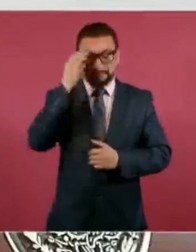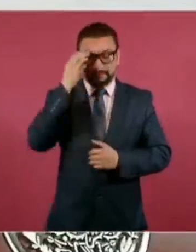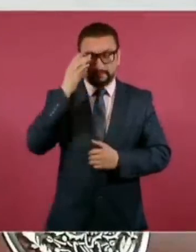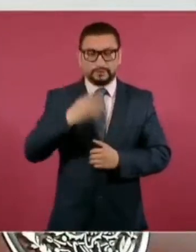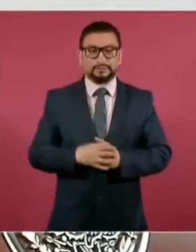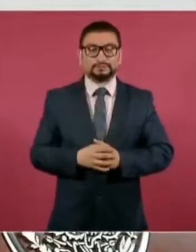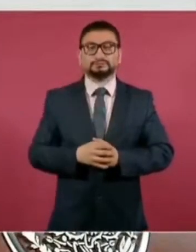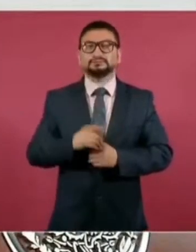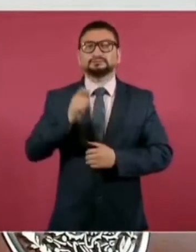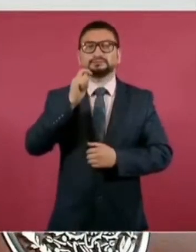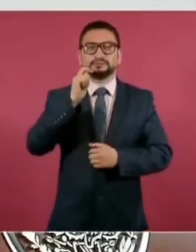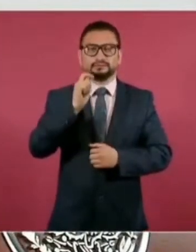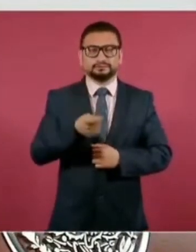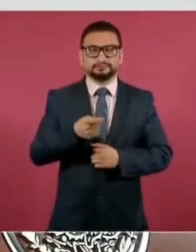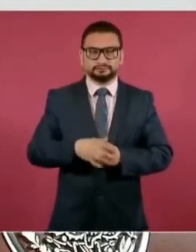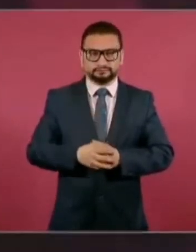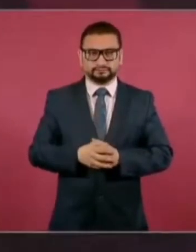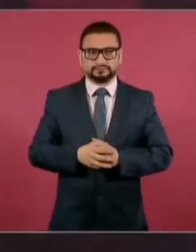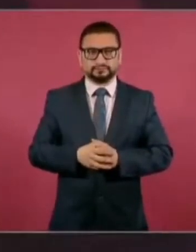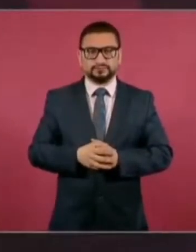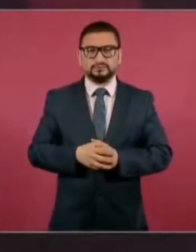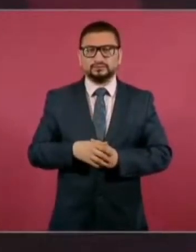lo que se conoce como lobby,